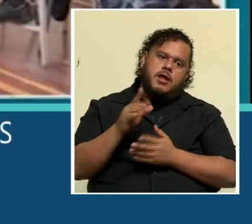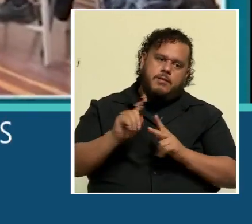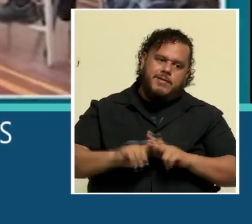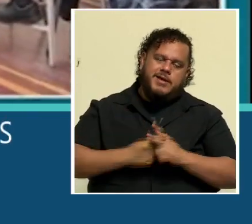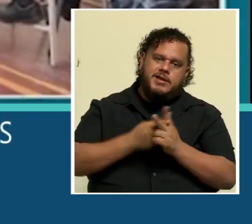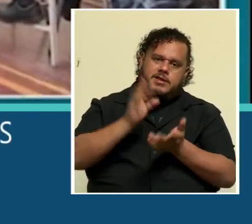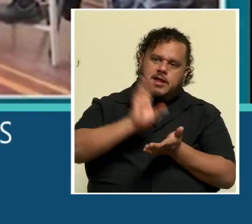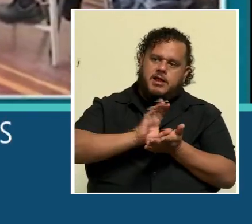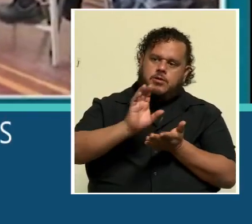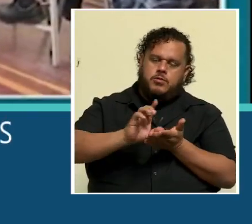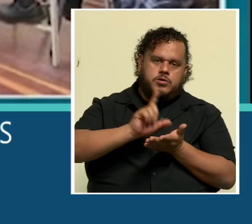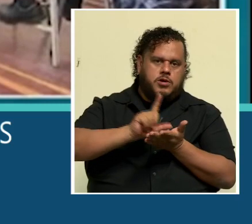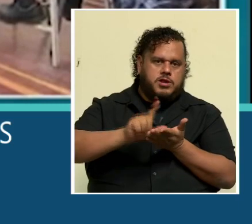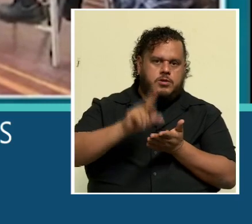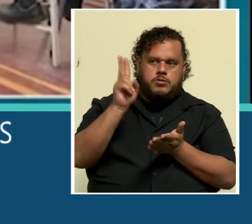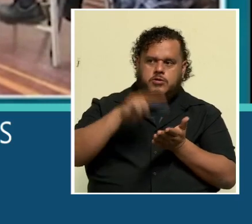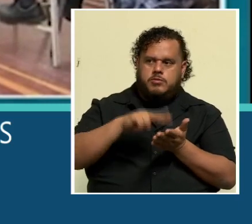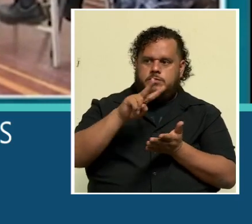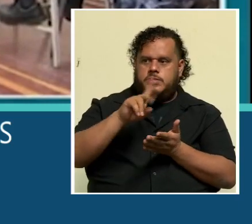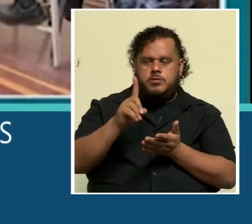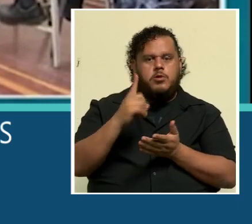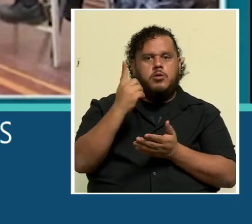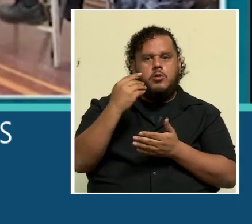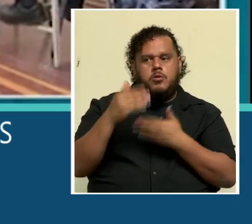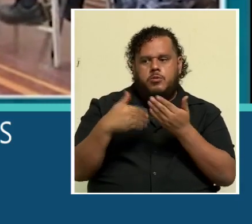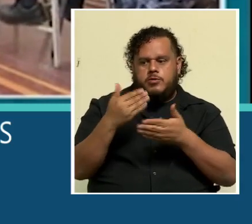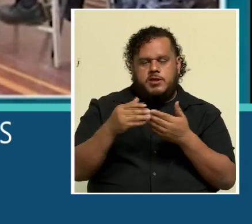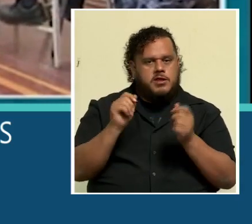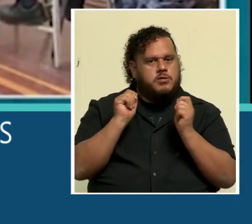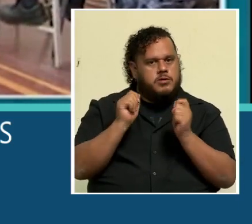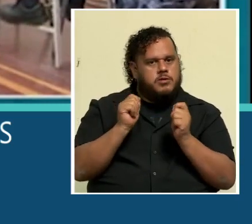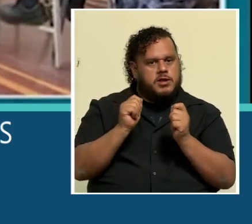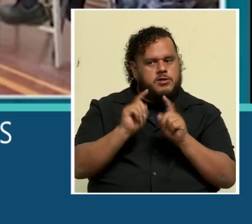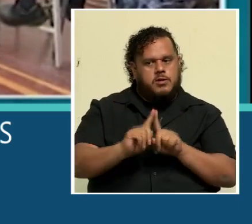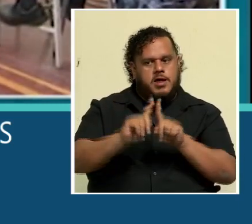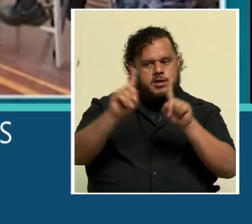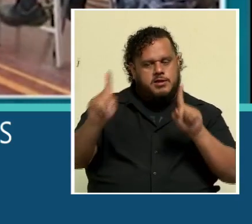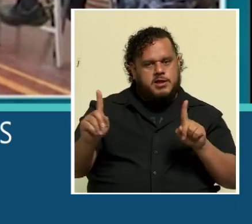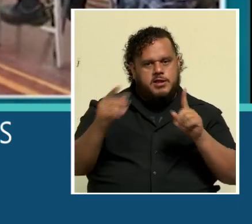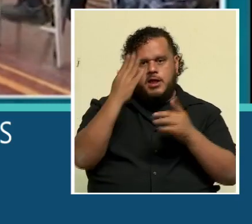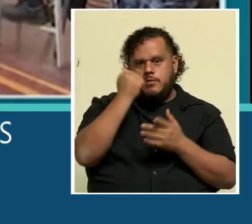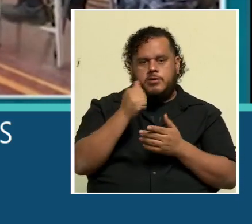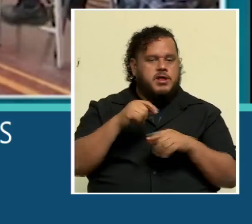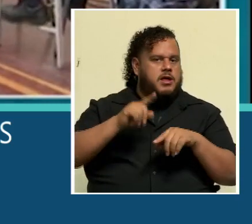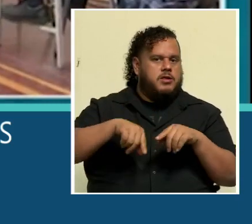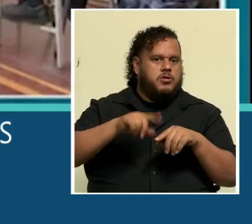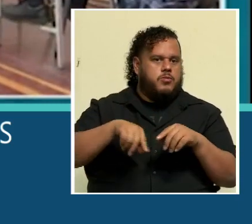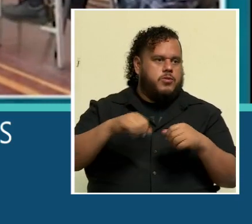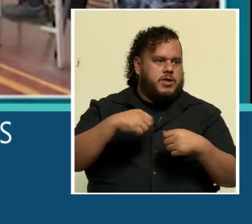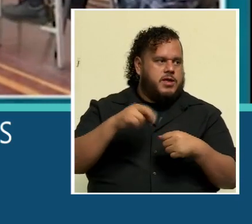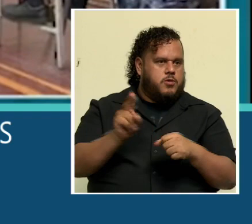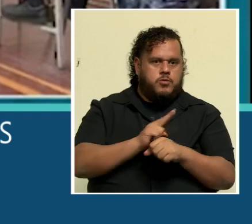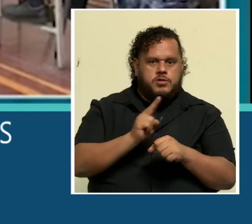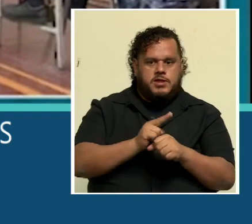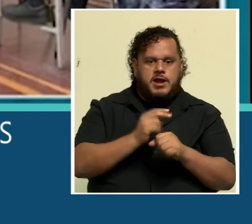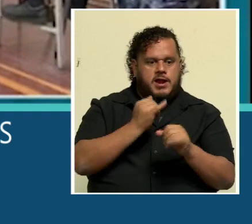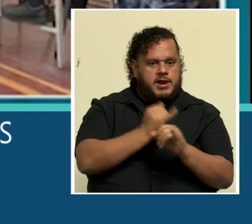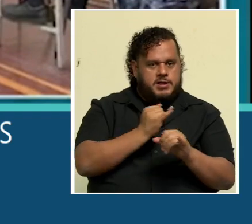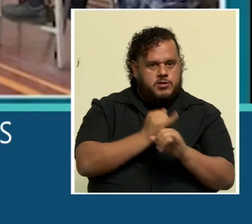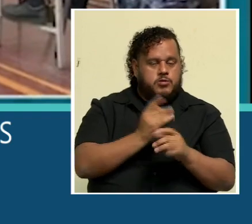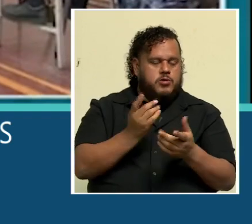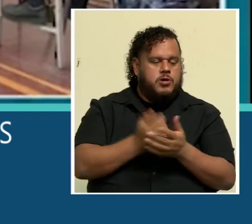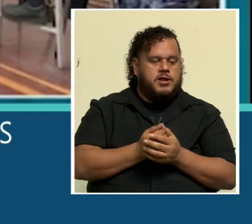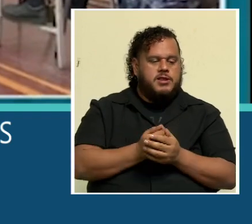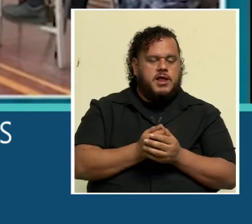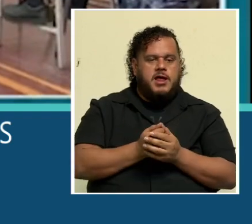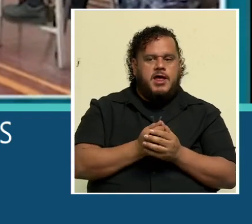el curso lectivo 2021 con un proceso de educación a distancia, ¿verdad? Porque no pueden hacer uso de las instalaciones. Por supuesto que